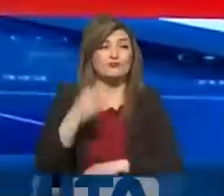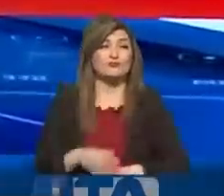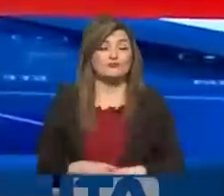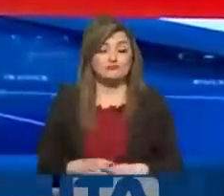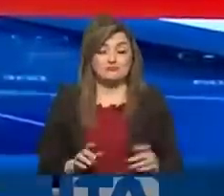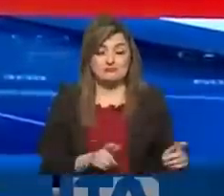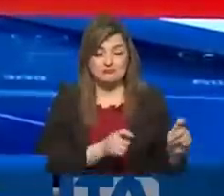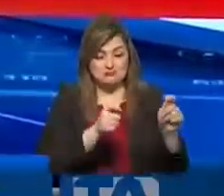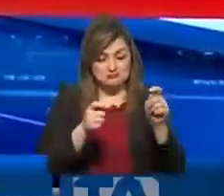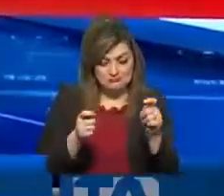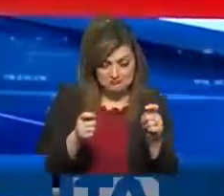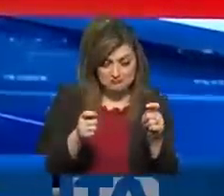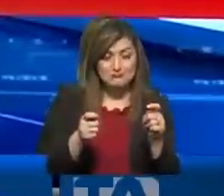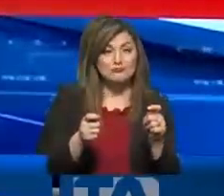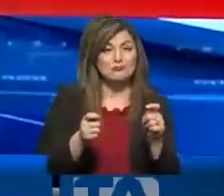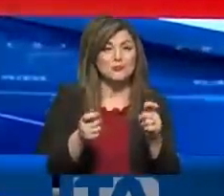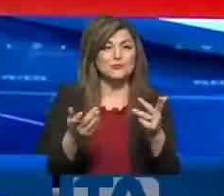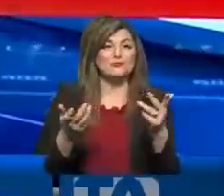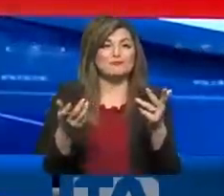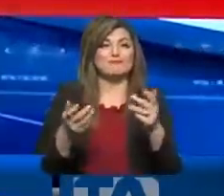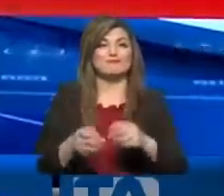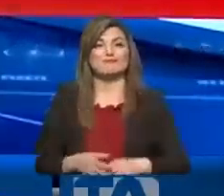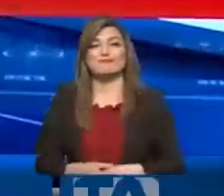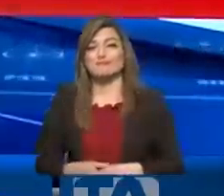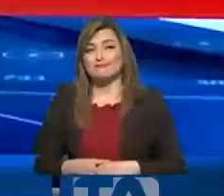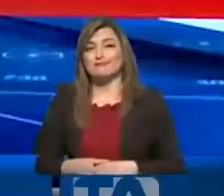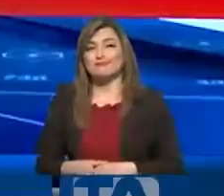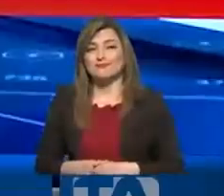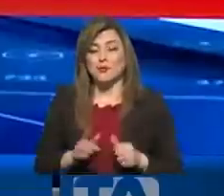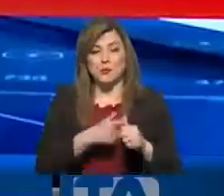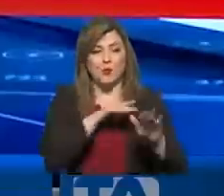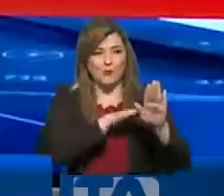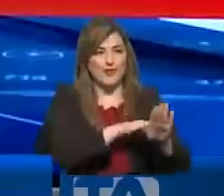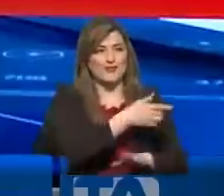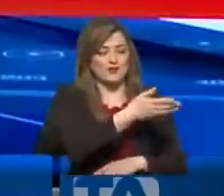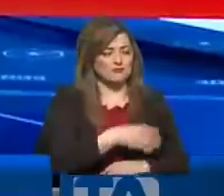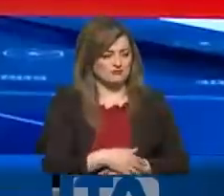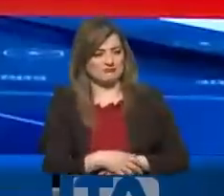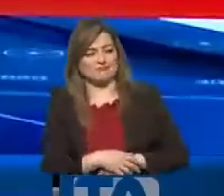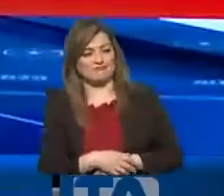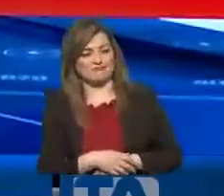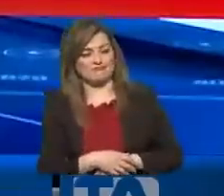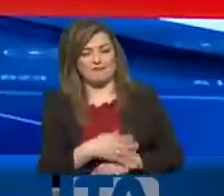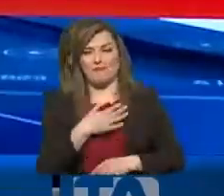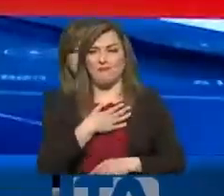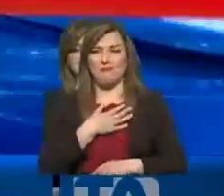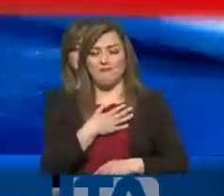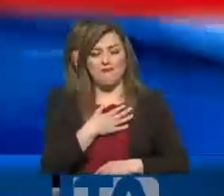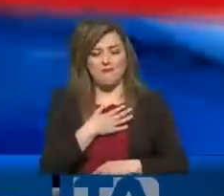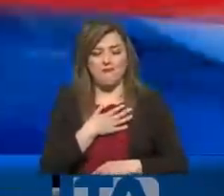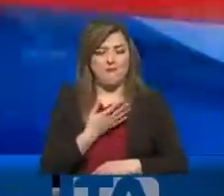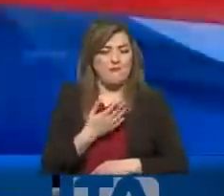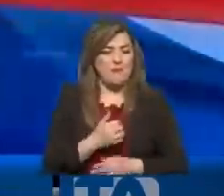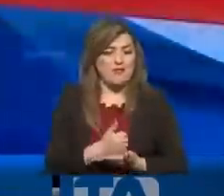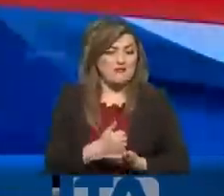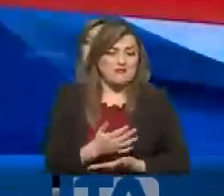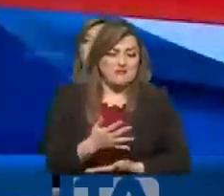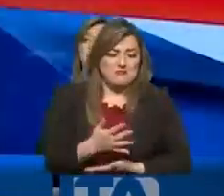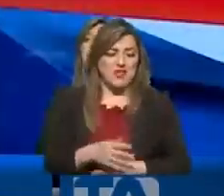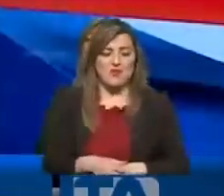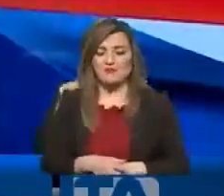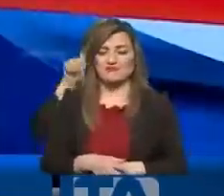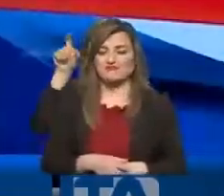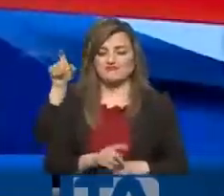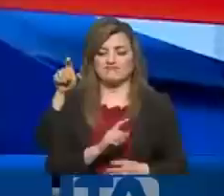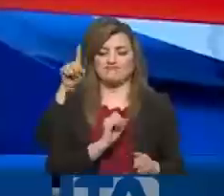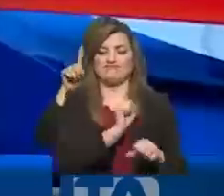exhibir, pues realmente es impresentable. Se adjudicó primero, como no les convenía esa propuesta, pues se deja de lado y se vuelve a adjudicar